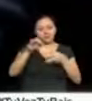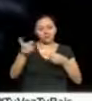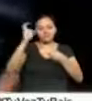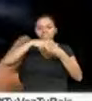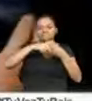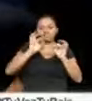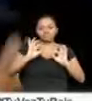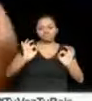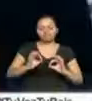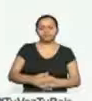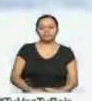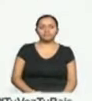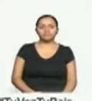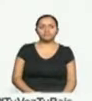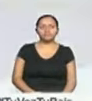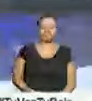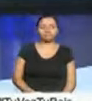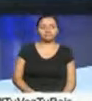programa.